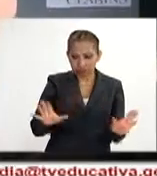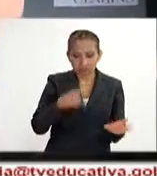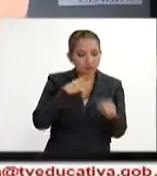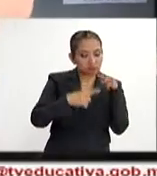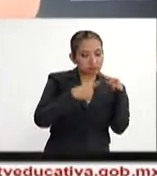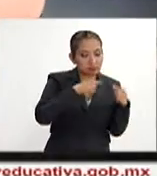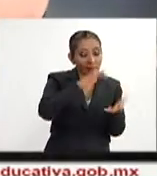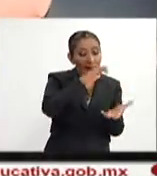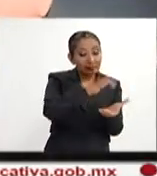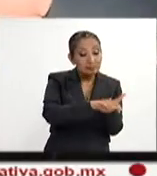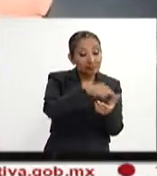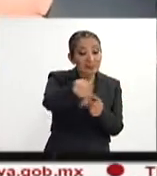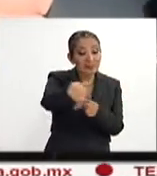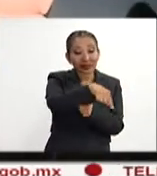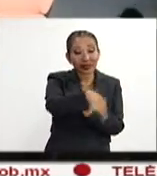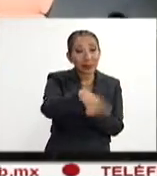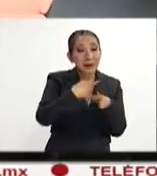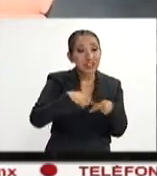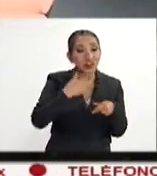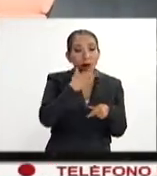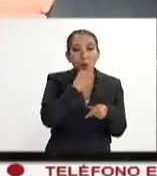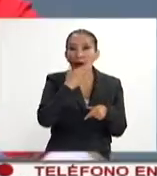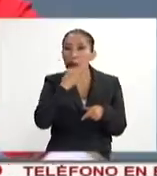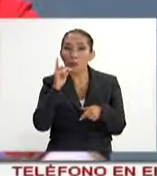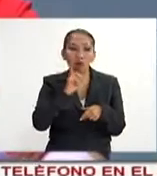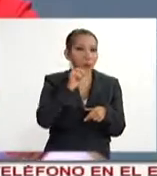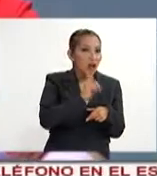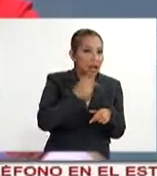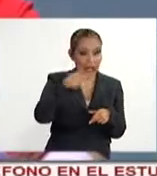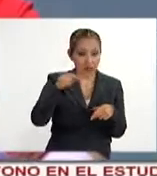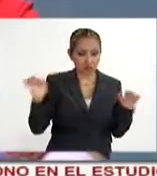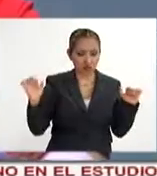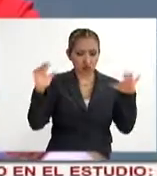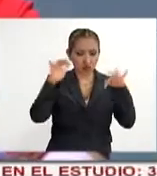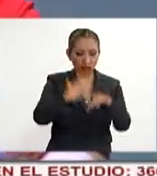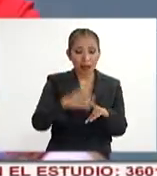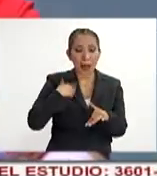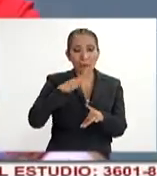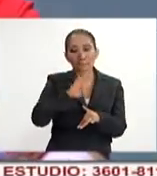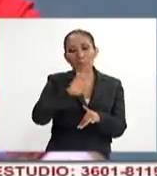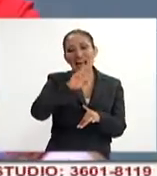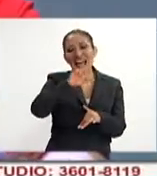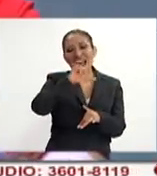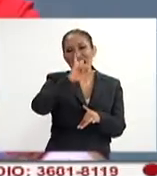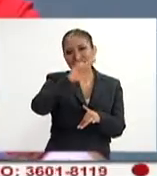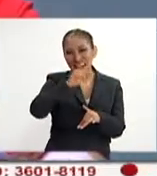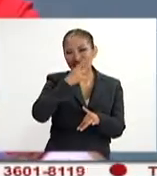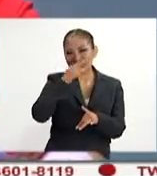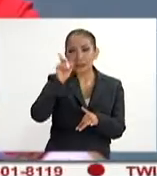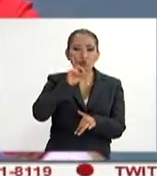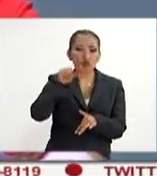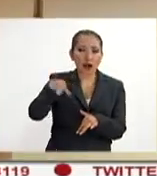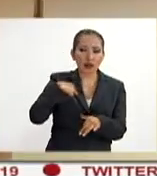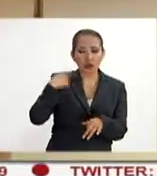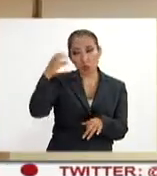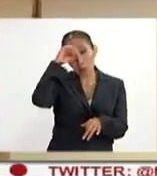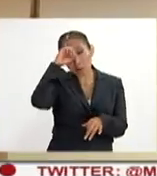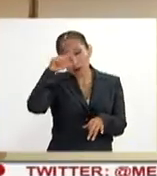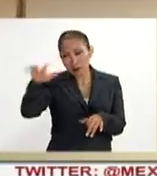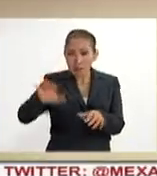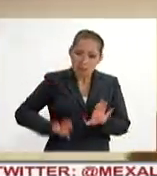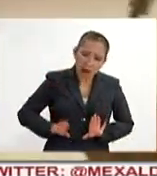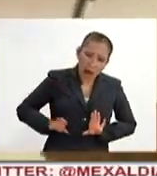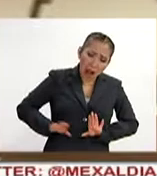de matrimonios entre las personas del mismo sexo. En un evento en Berlín, Merkel afirmó que según su punto de vista las